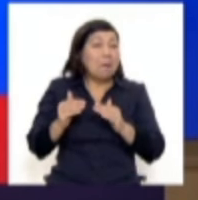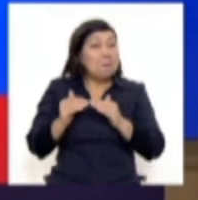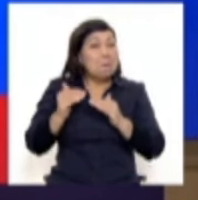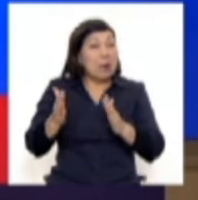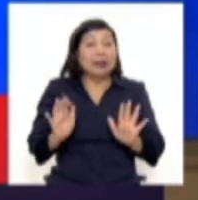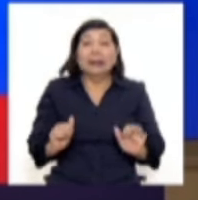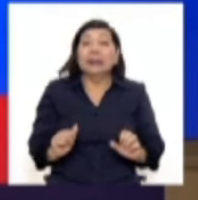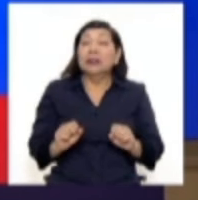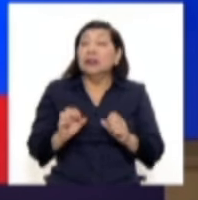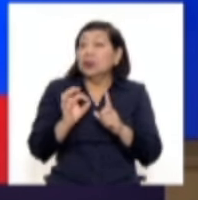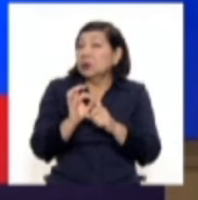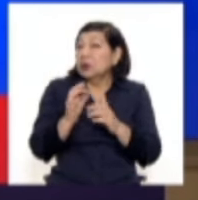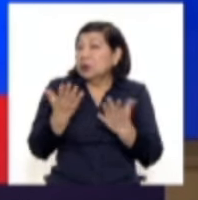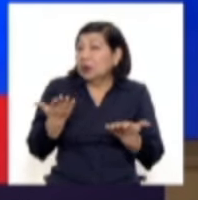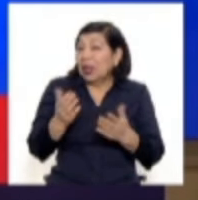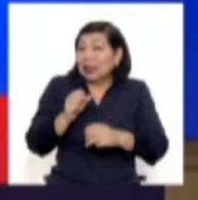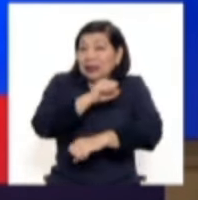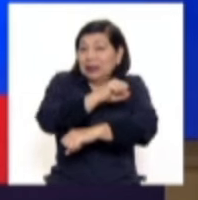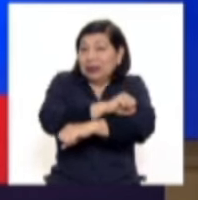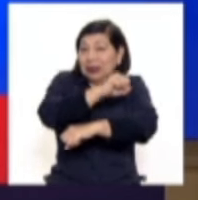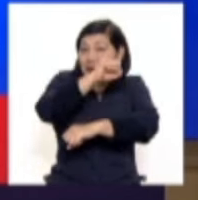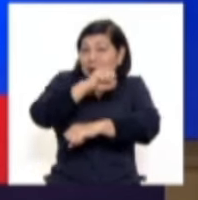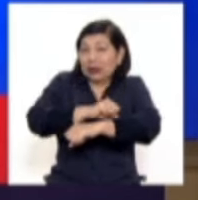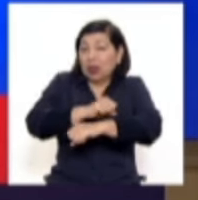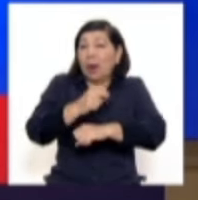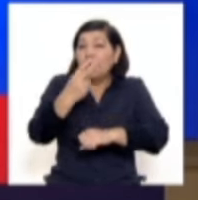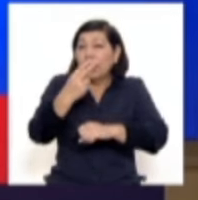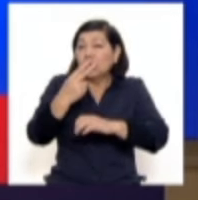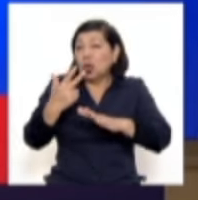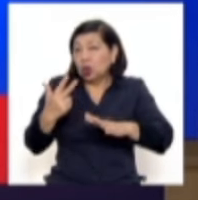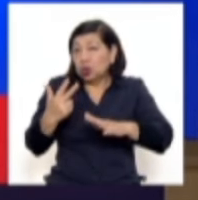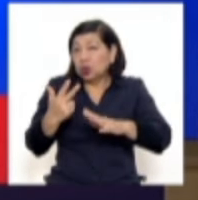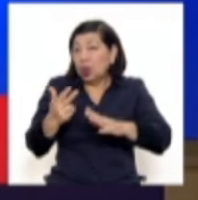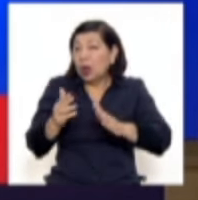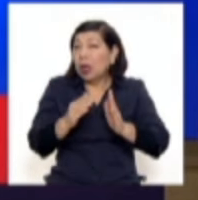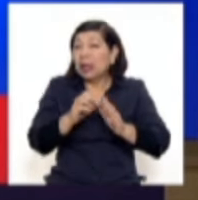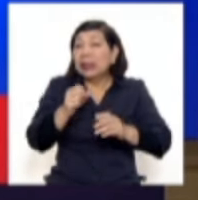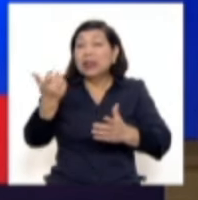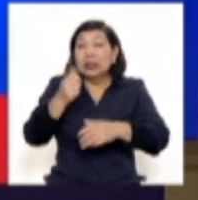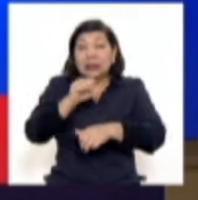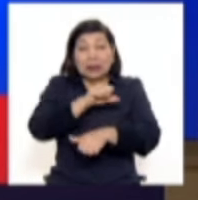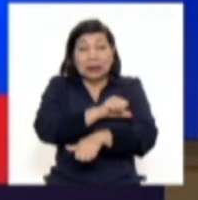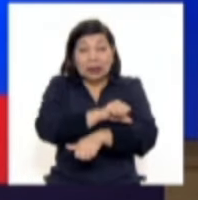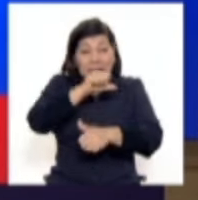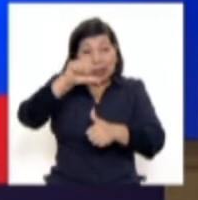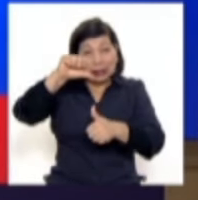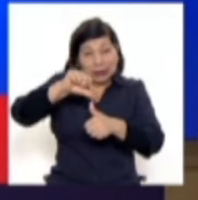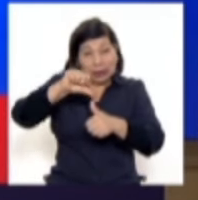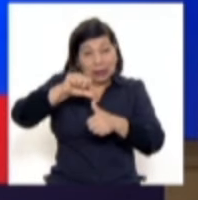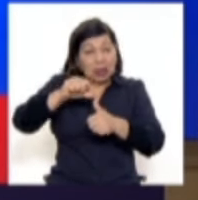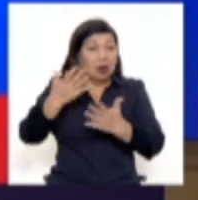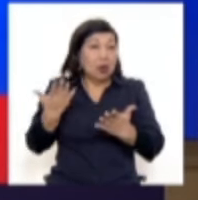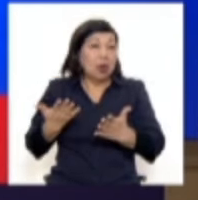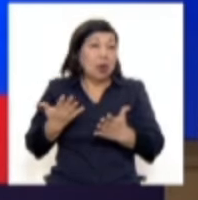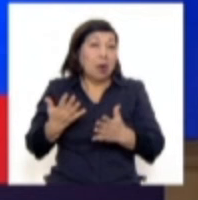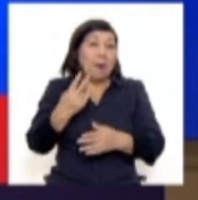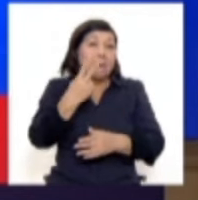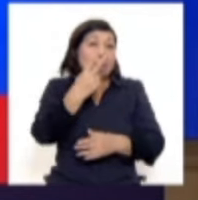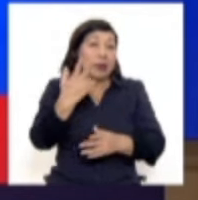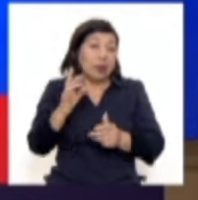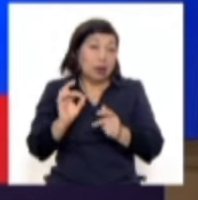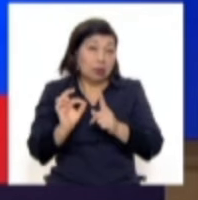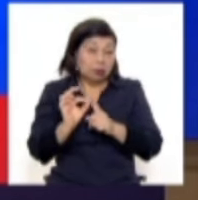intensidad esperamos temperaturas en la Sierra Norte cercanas a los 28 gr y hacia la sierra centro temperaturas próximas a los